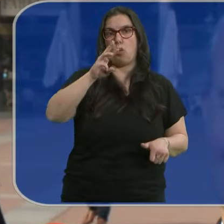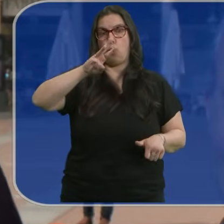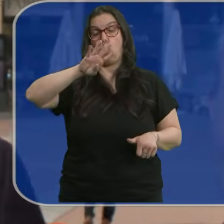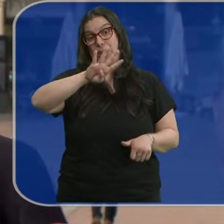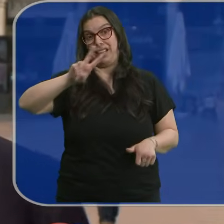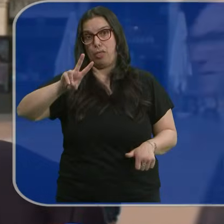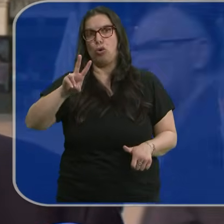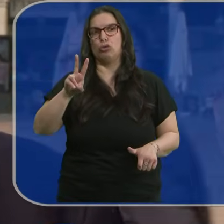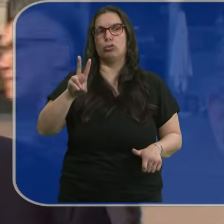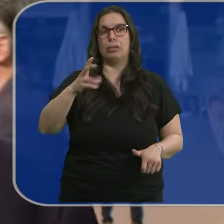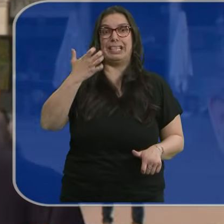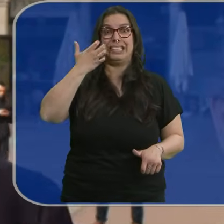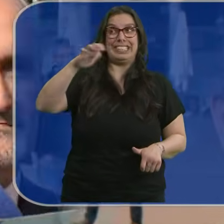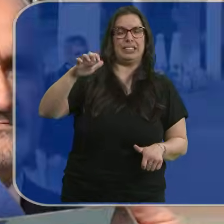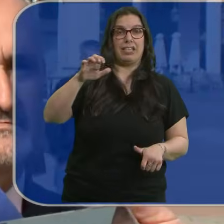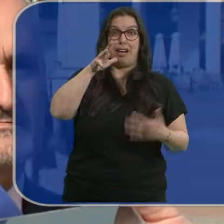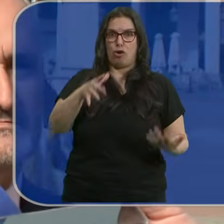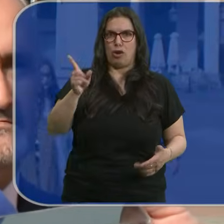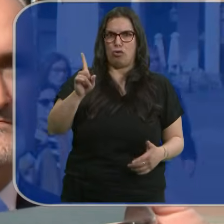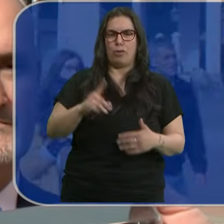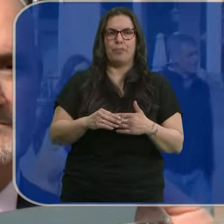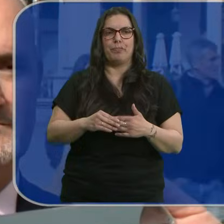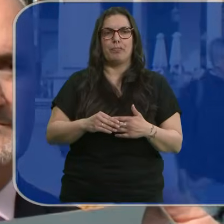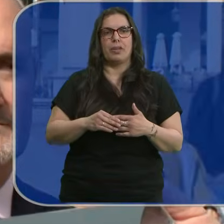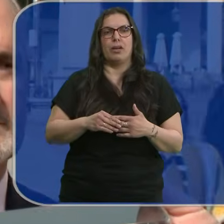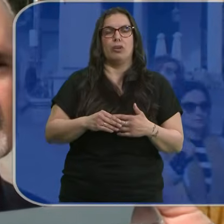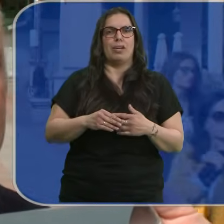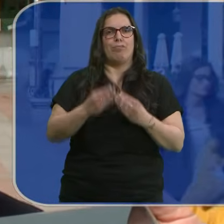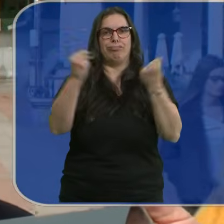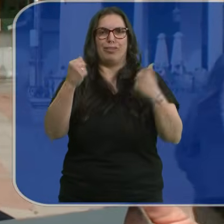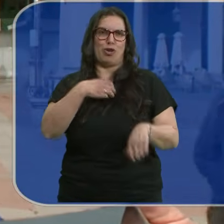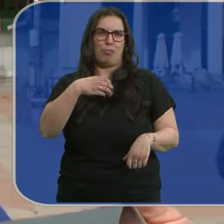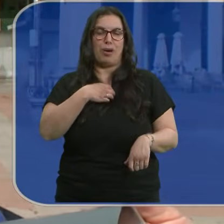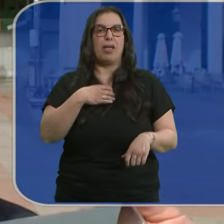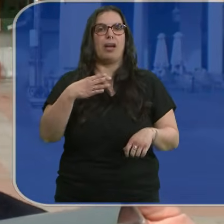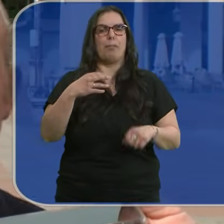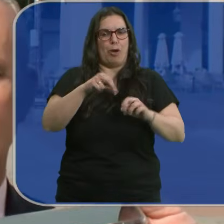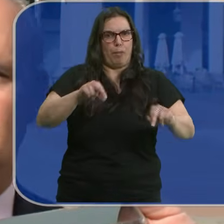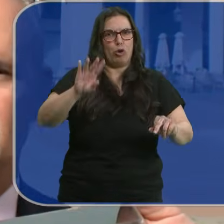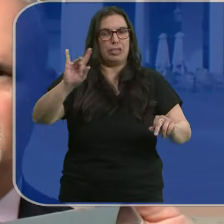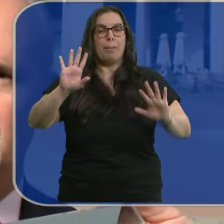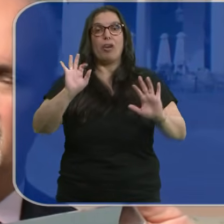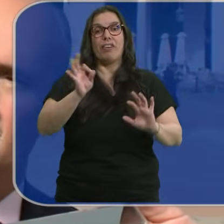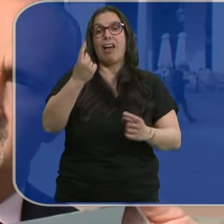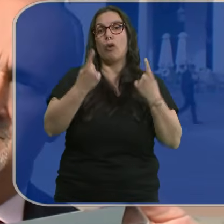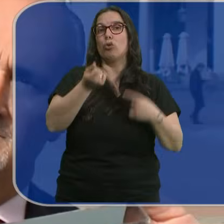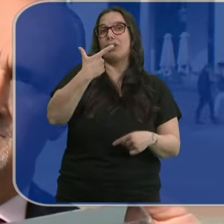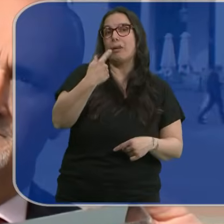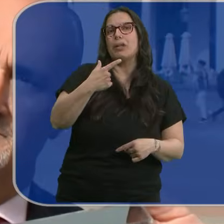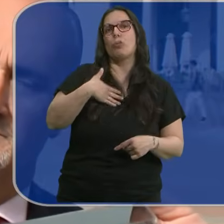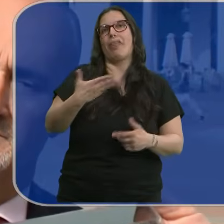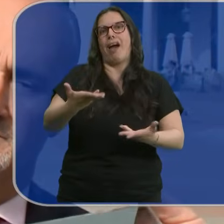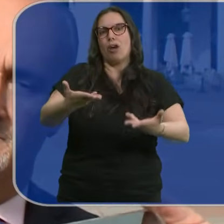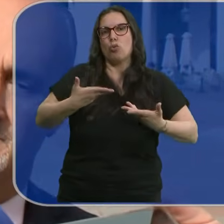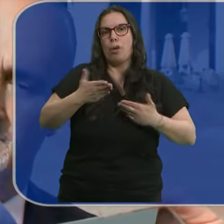algo que no es tan raro actualmente. Cura no tiene, es degenerativa, sigue degenerando, pero es verdad que hay tratamientos que hacen